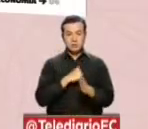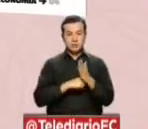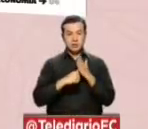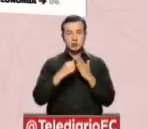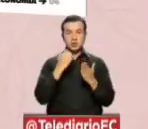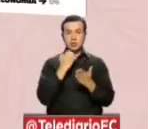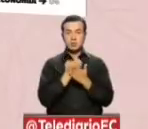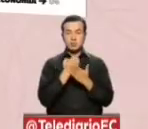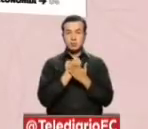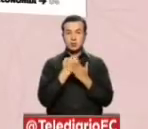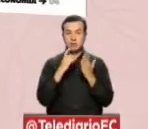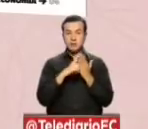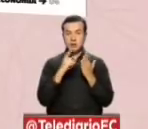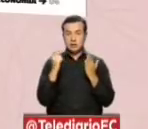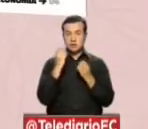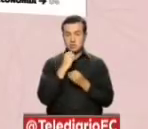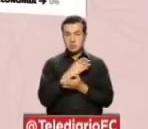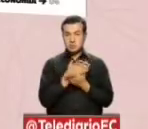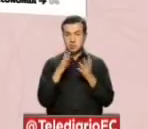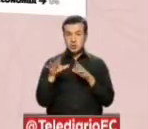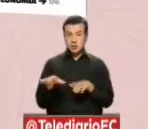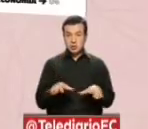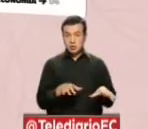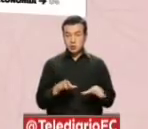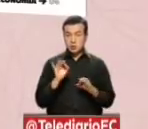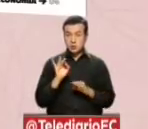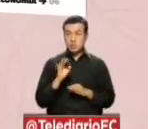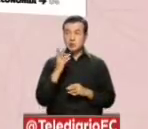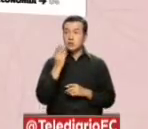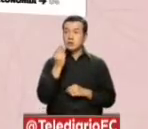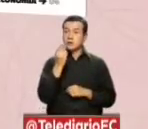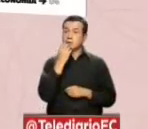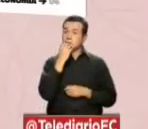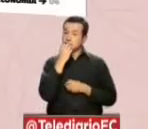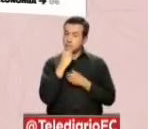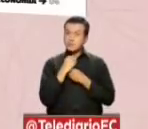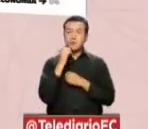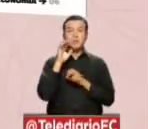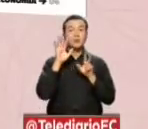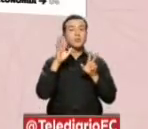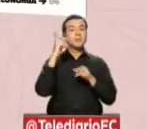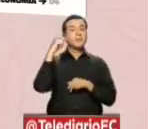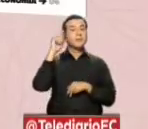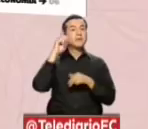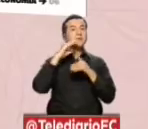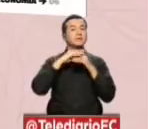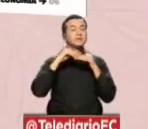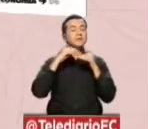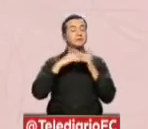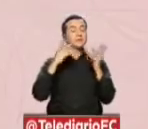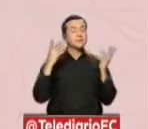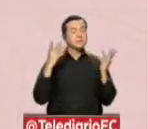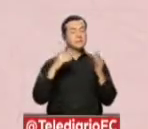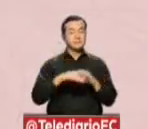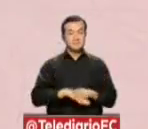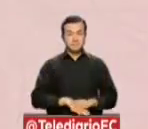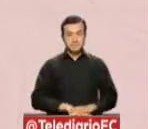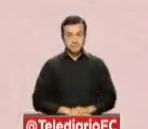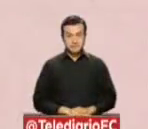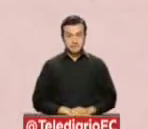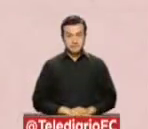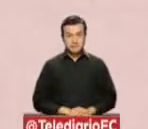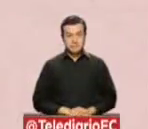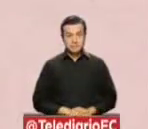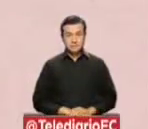de Economía y Finanzas informó que la acción permitirá un ahorro de 9 millones de dólares en intereses.